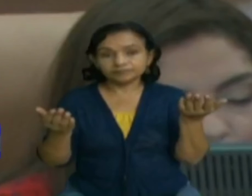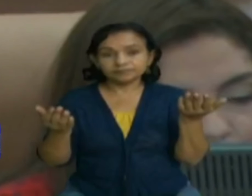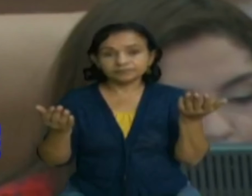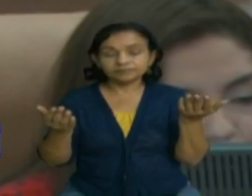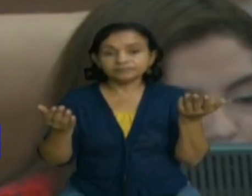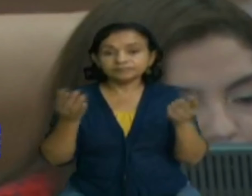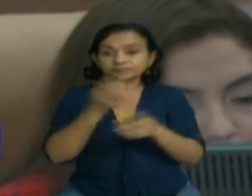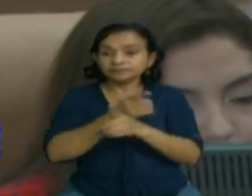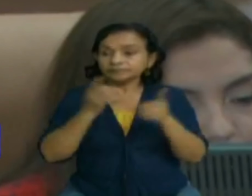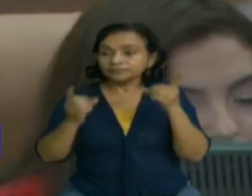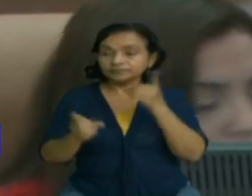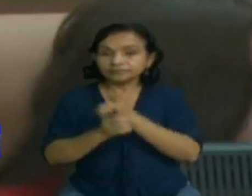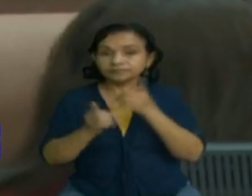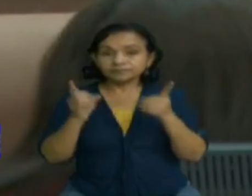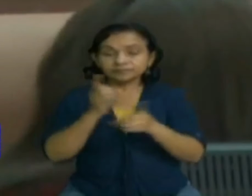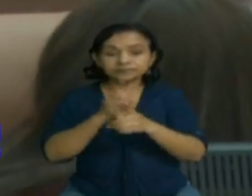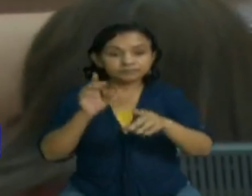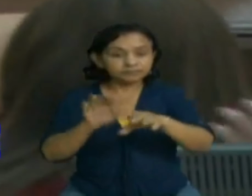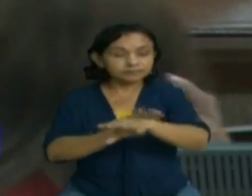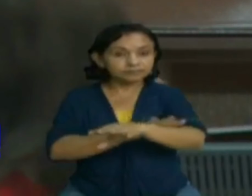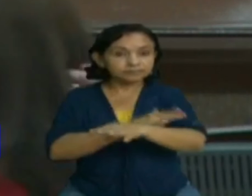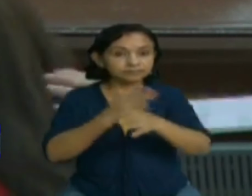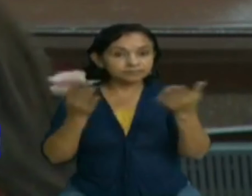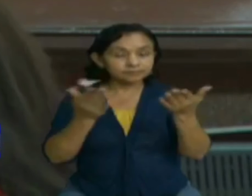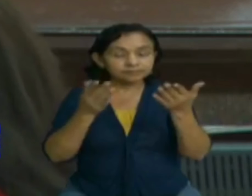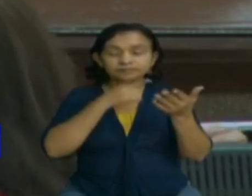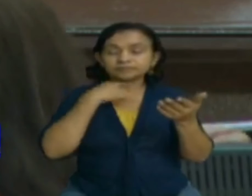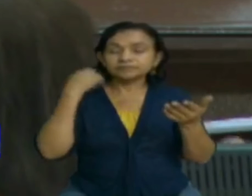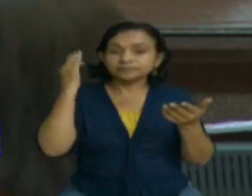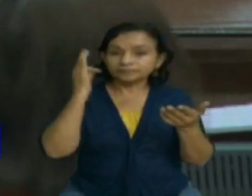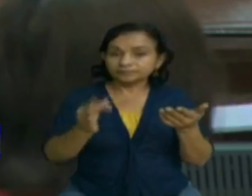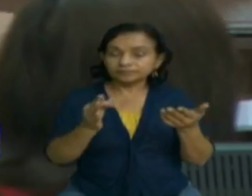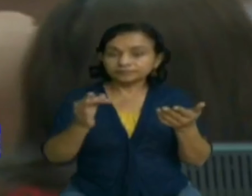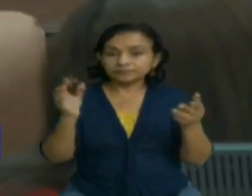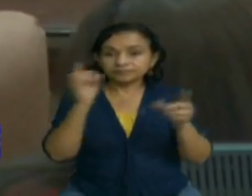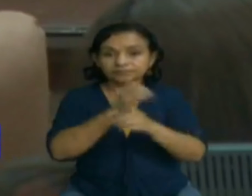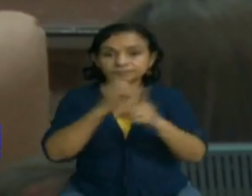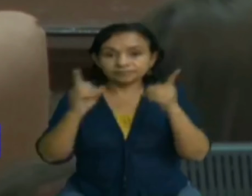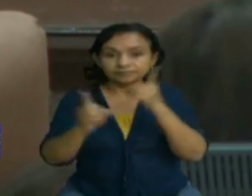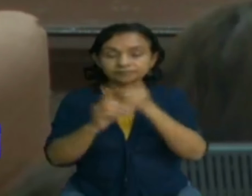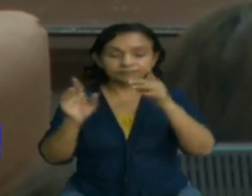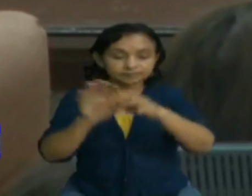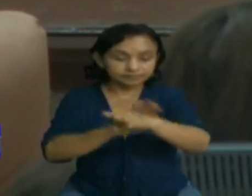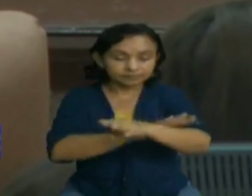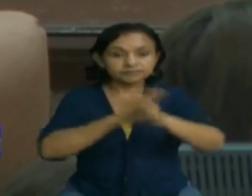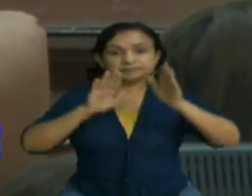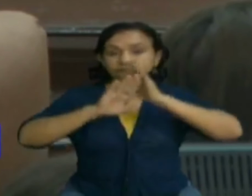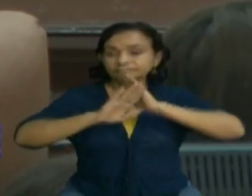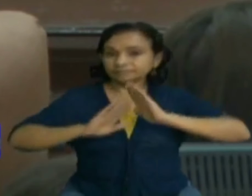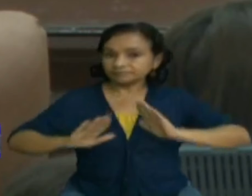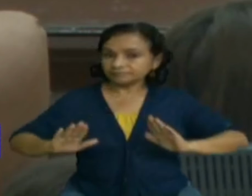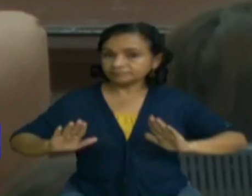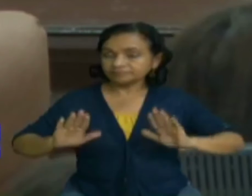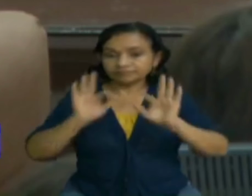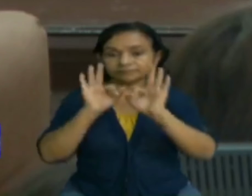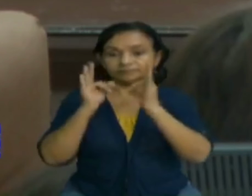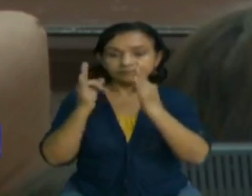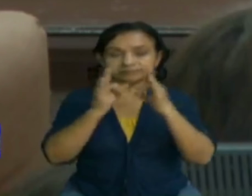Y debemos de sentirnos seguros, debemos de sentirnos tranquilos. Las